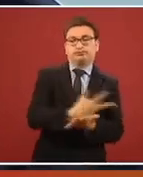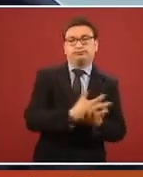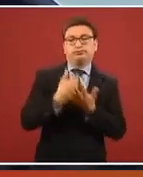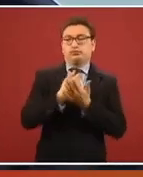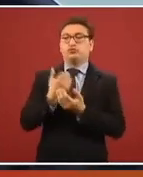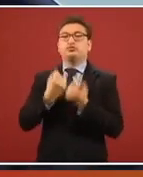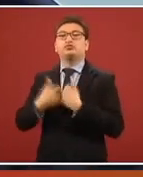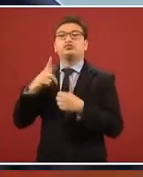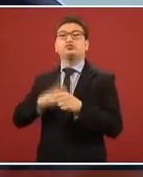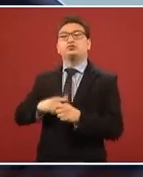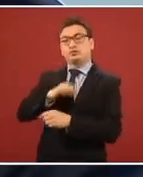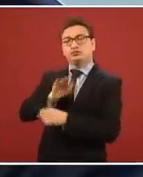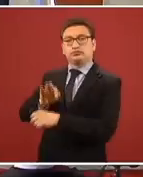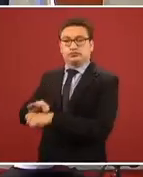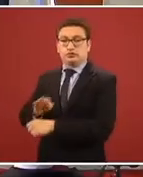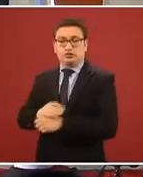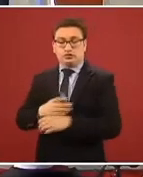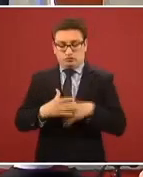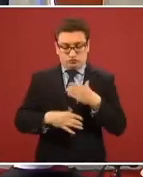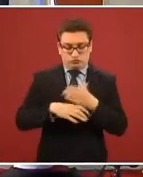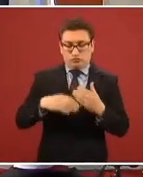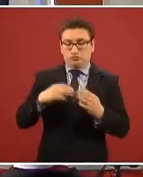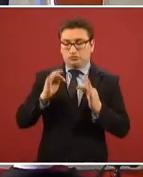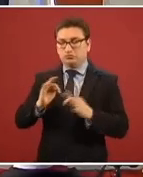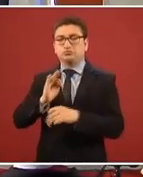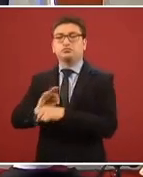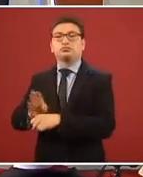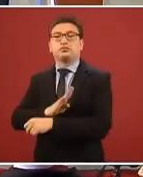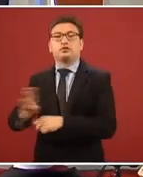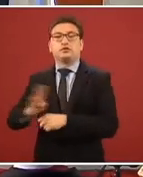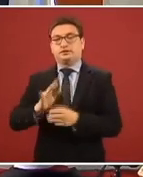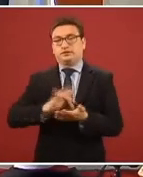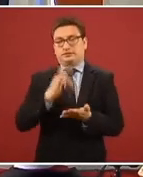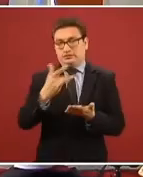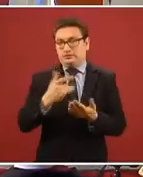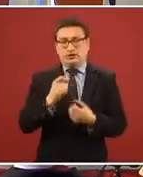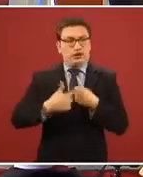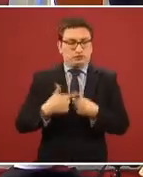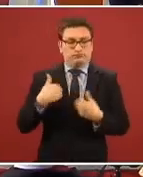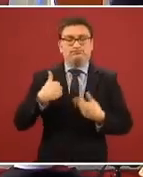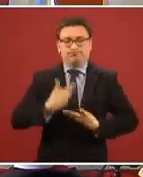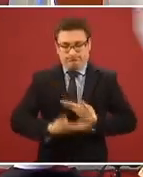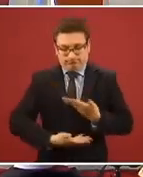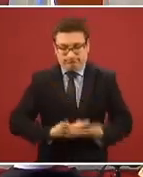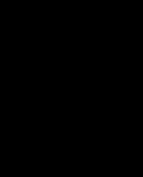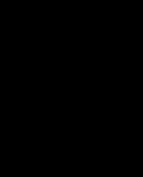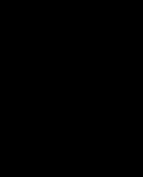y comprar un bien para hacer el bien gracias y cualquier consistorio a sus órdenes